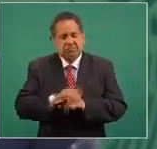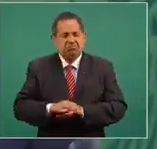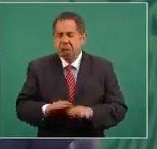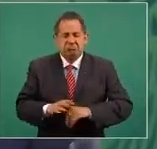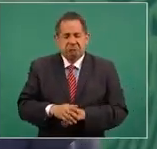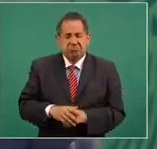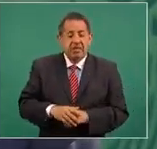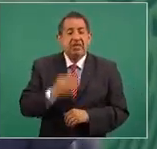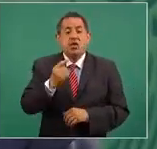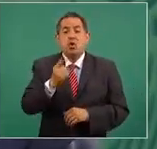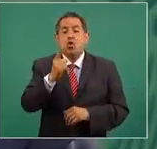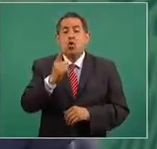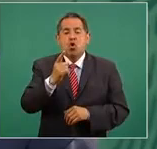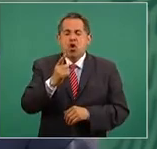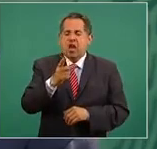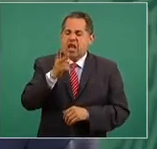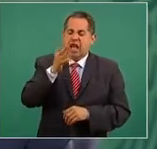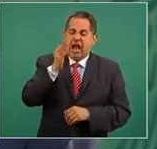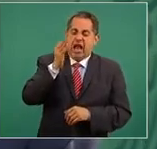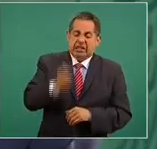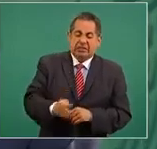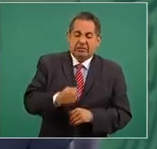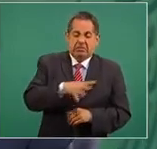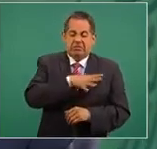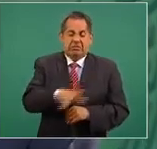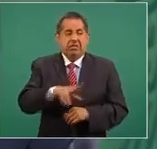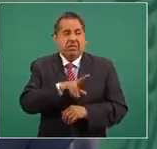intimidaciones.